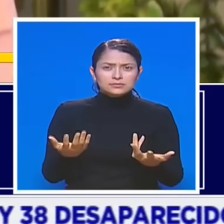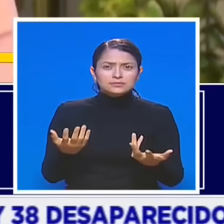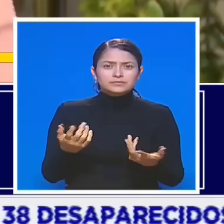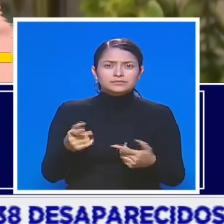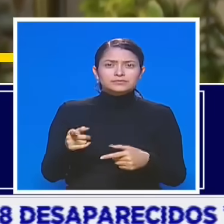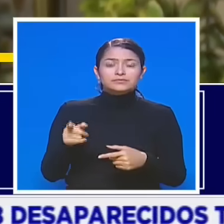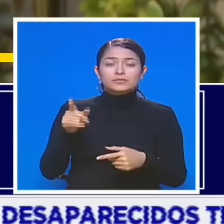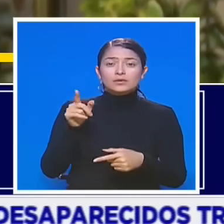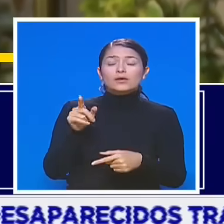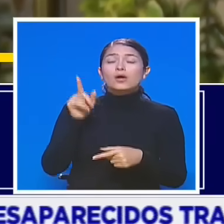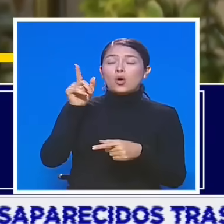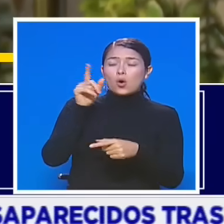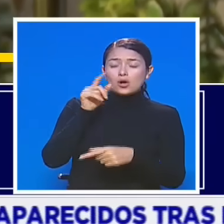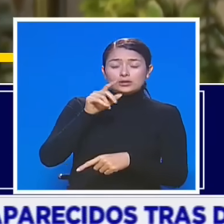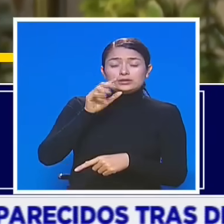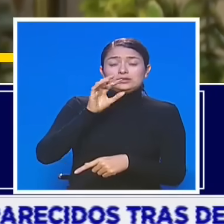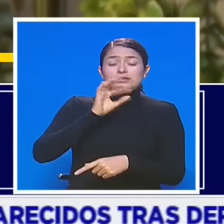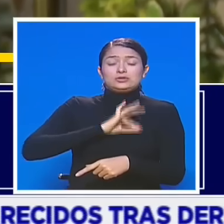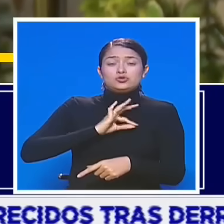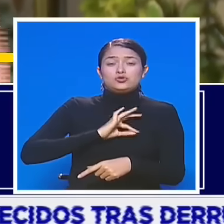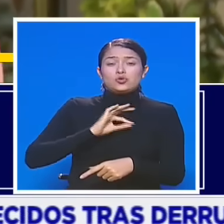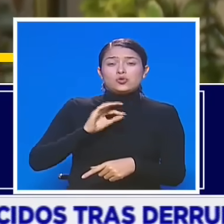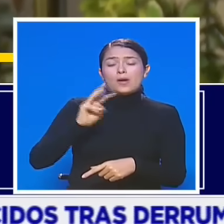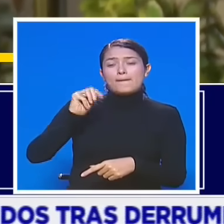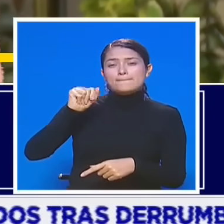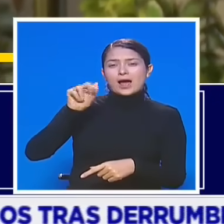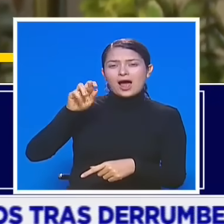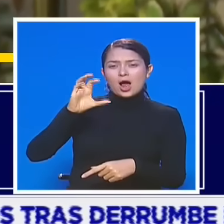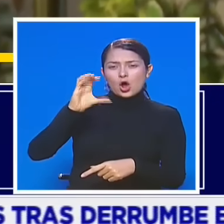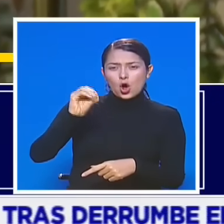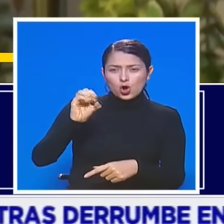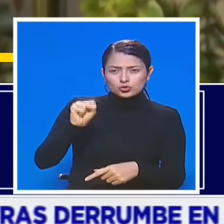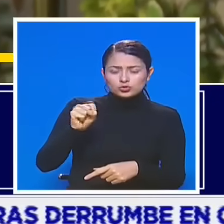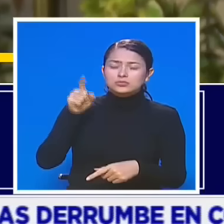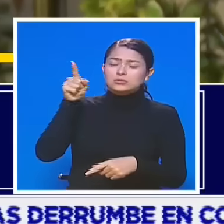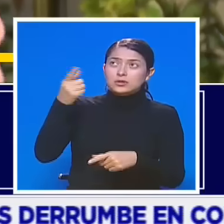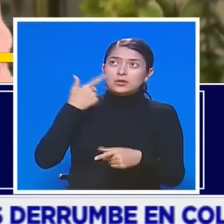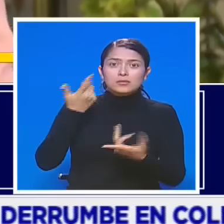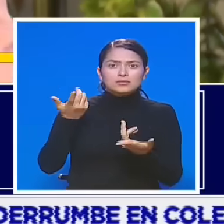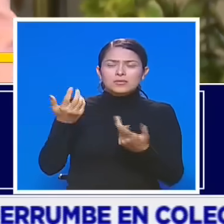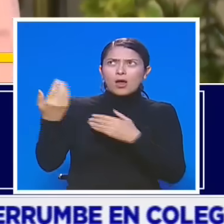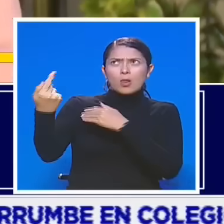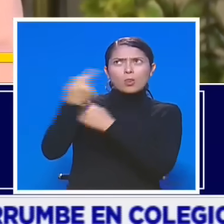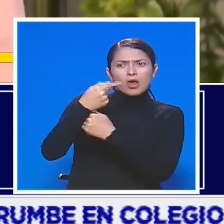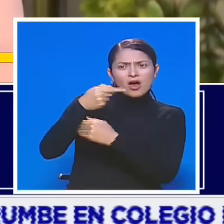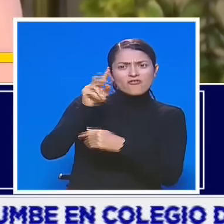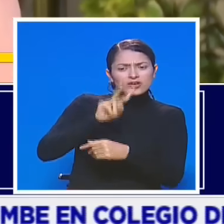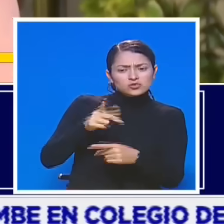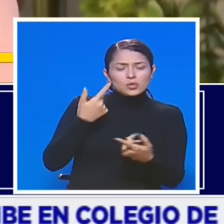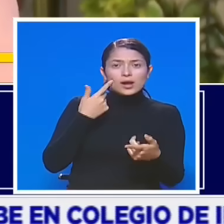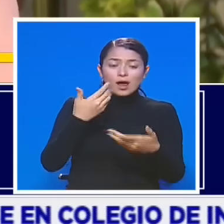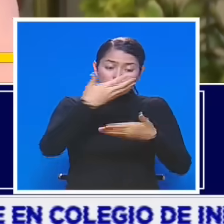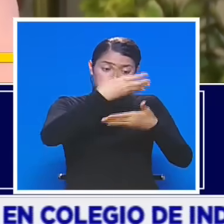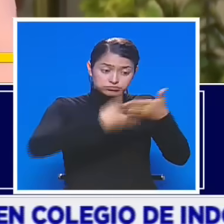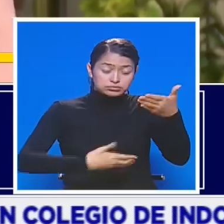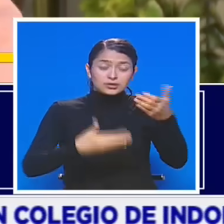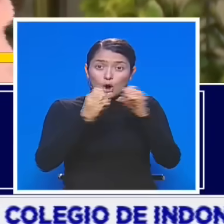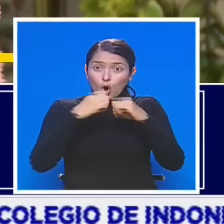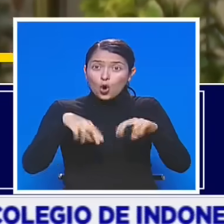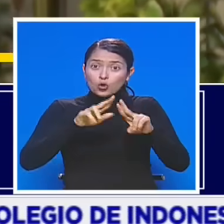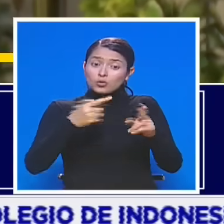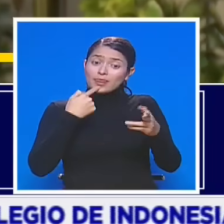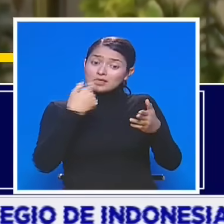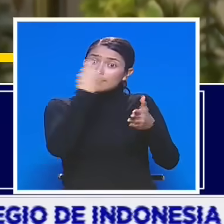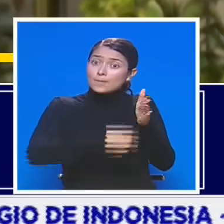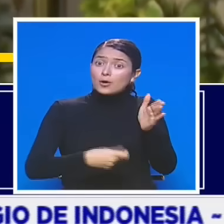de la guerra Marco Rubio, contra Venezuela, es una amenaza que la prohíbe la Carta de las Naciones Unidas. Y si